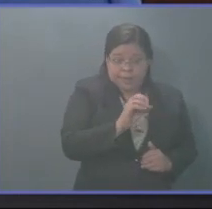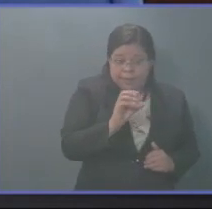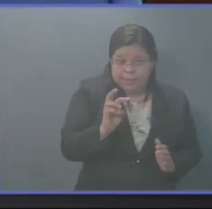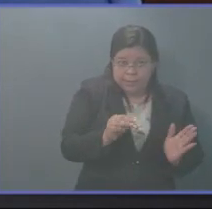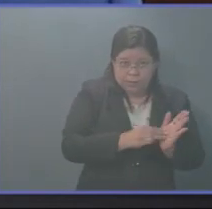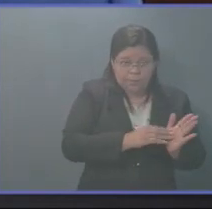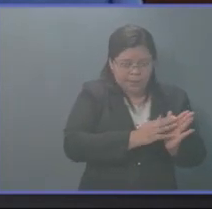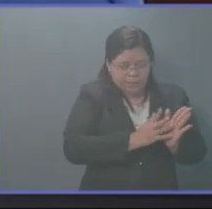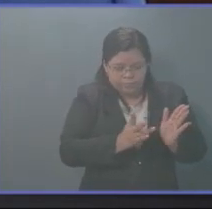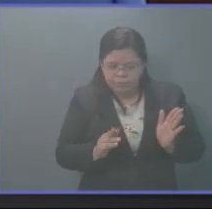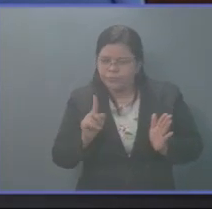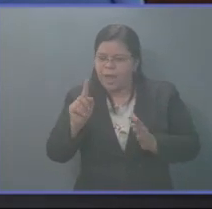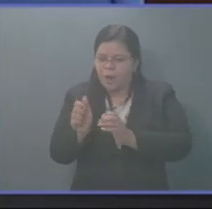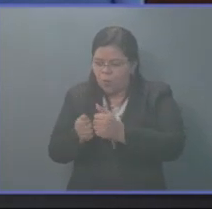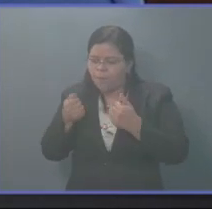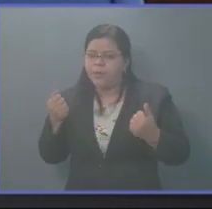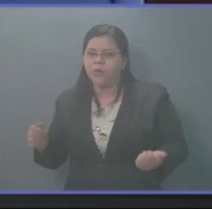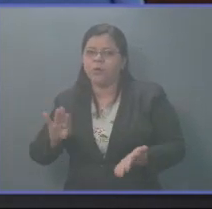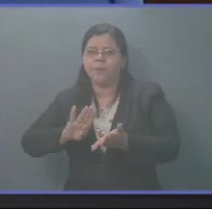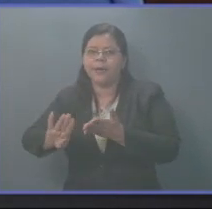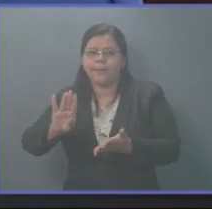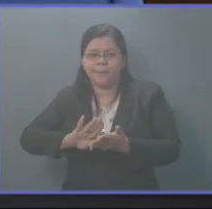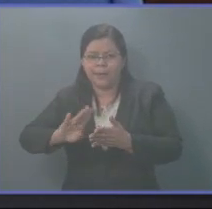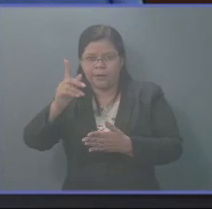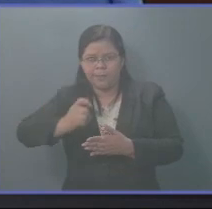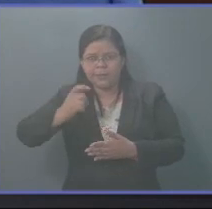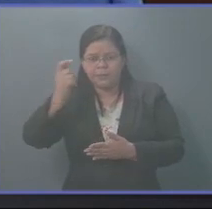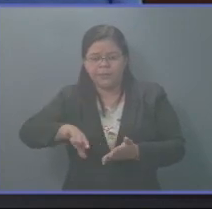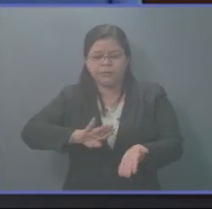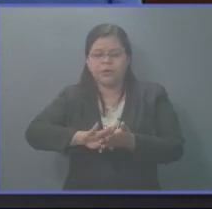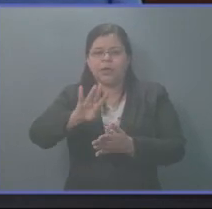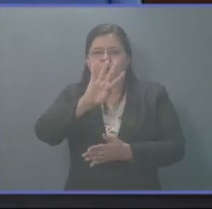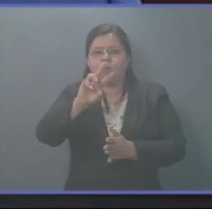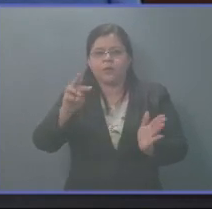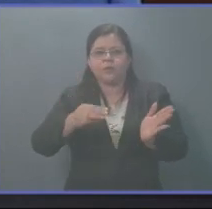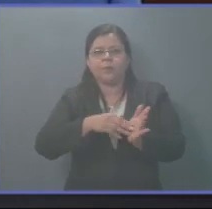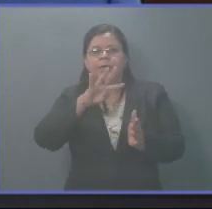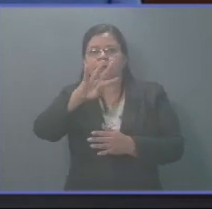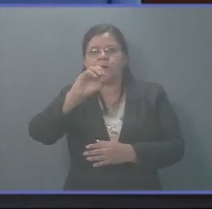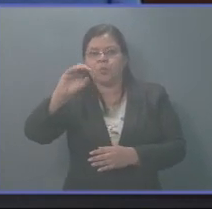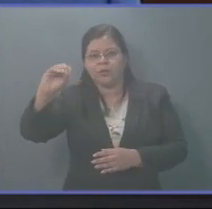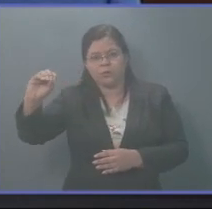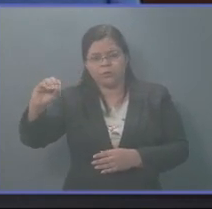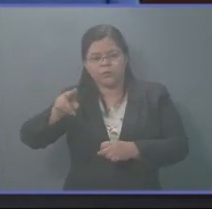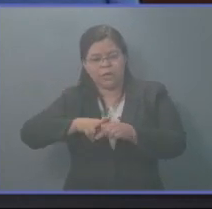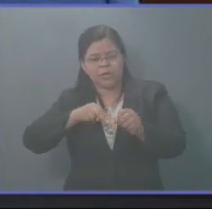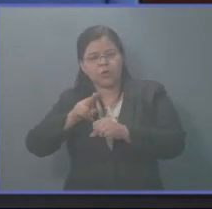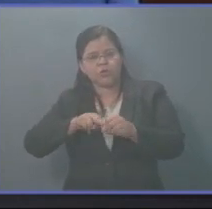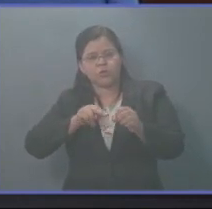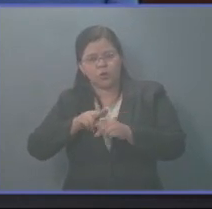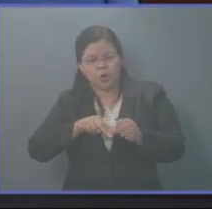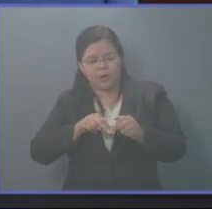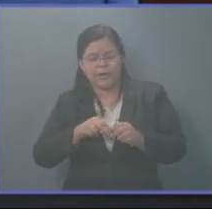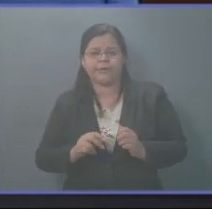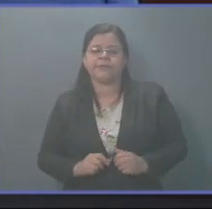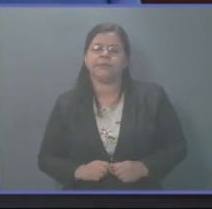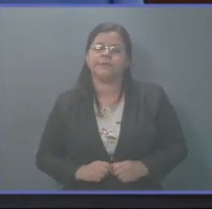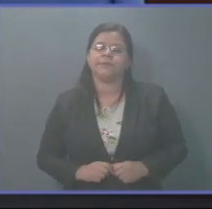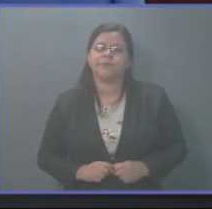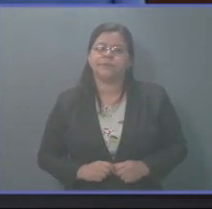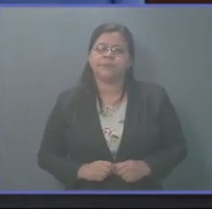500,000.01 a $1,000,000, pagarán una cuota fija de $4,400 más .80 por millar o fracción excedentes a